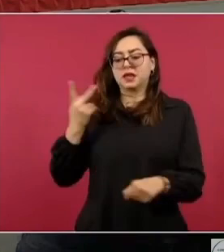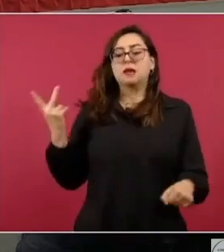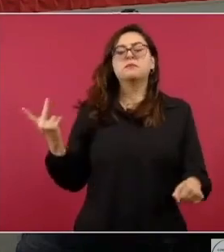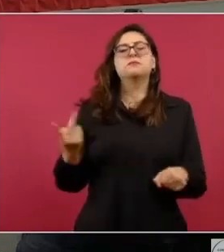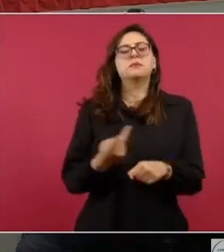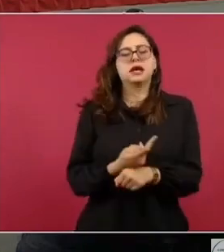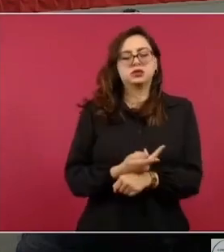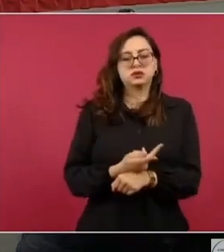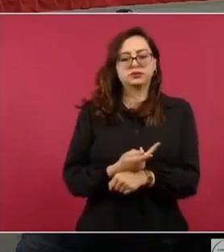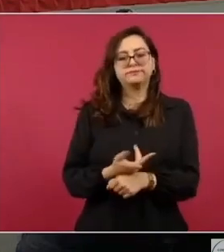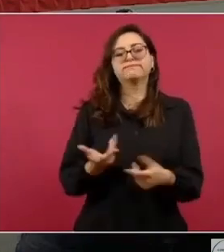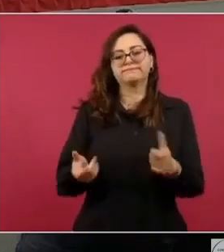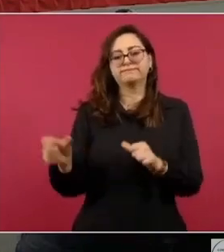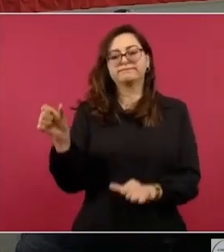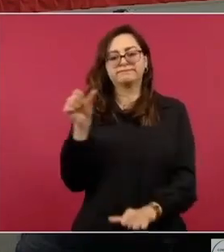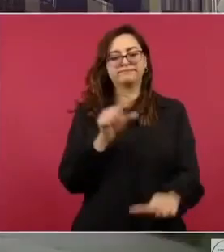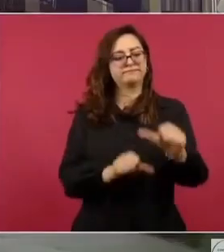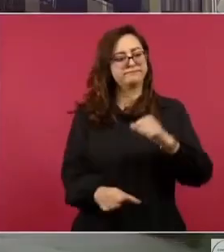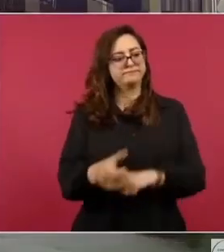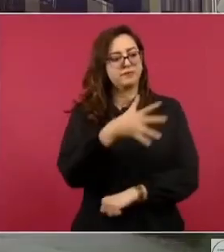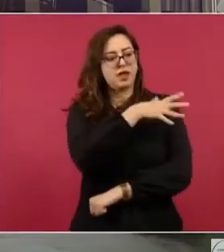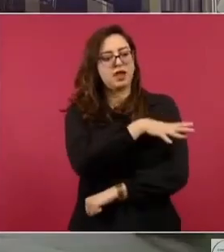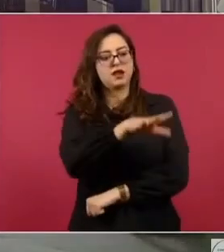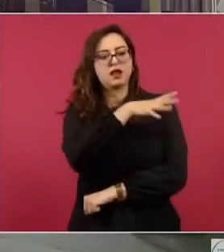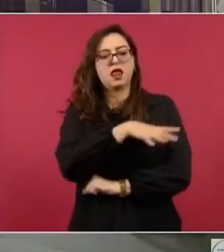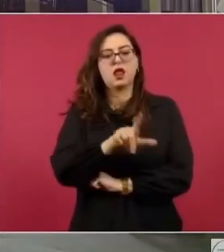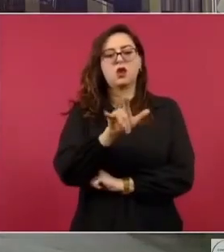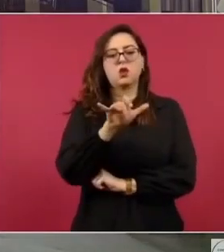secretario Luis Cresencio Sandoval.